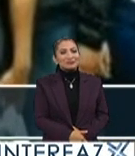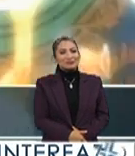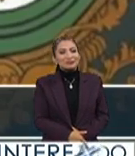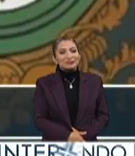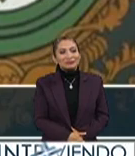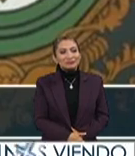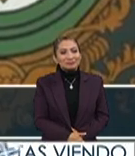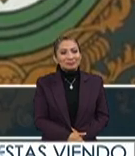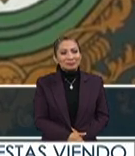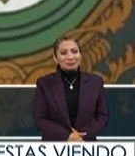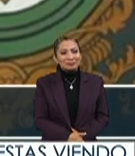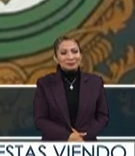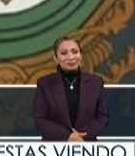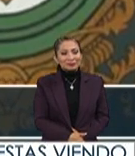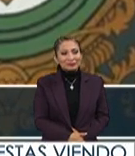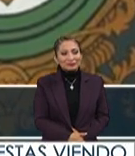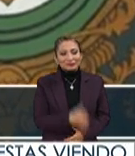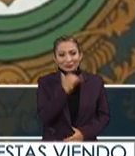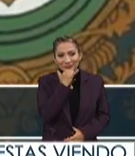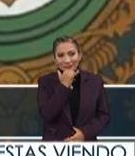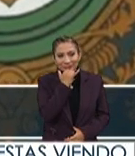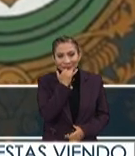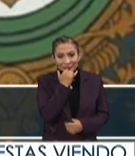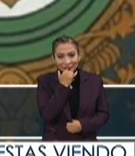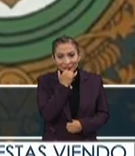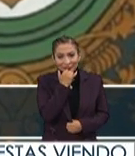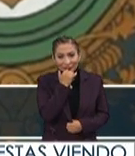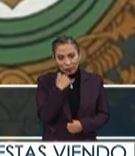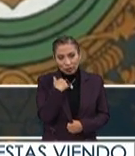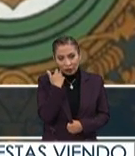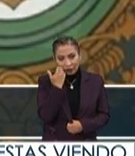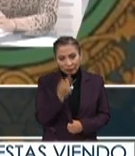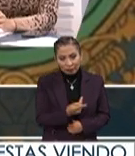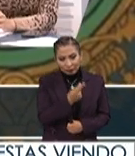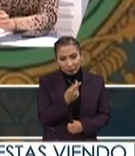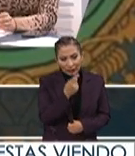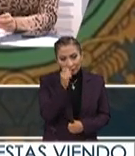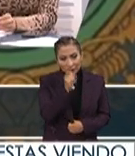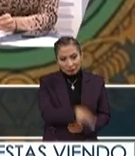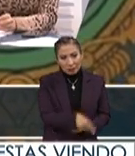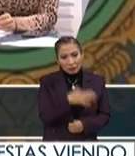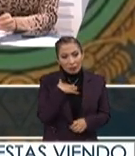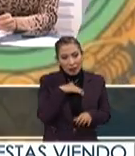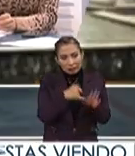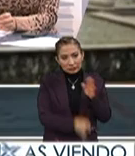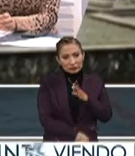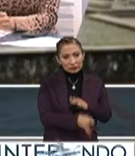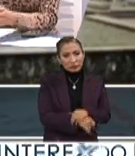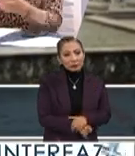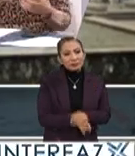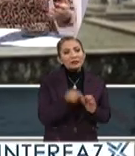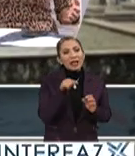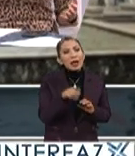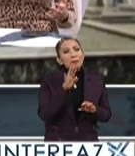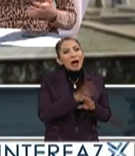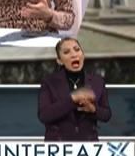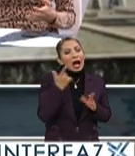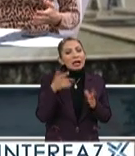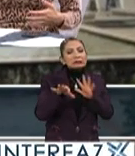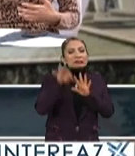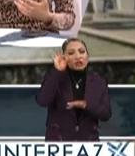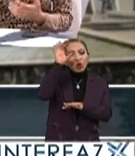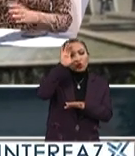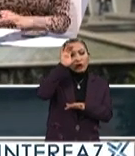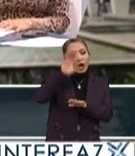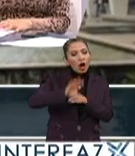María Pues sí fue... ¿Perdón? No, pues yo te quería preguntar precisamente más a fondo, ¿qué es lo que más destacas de la